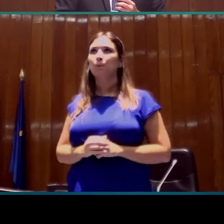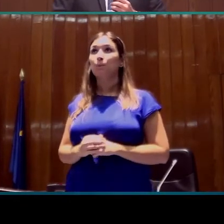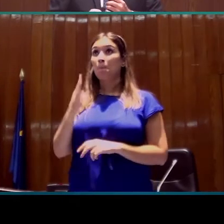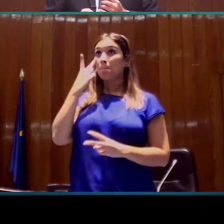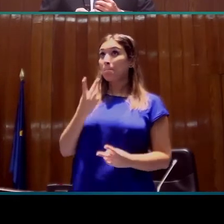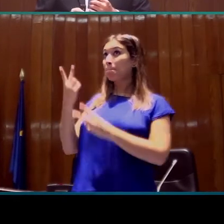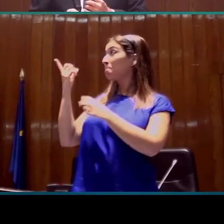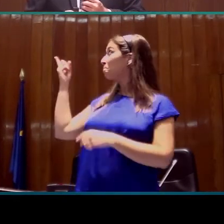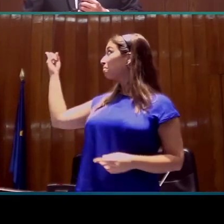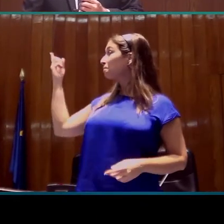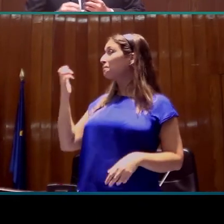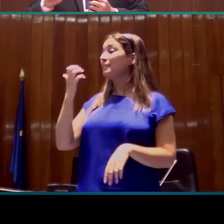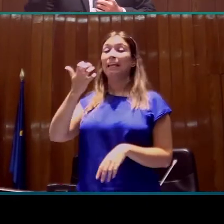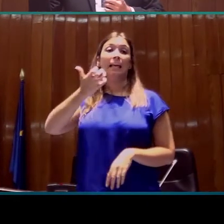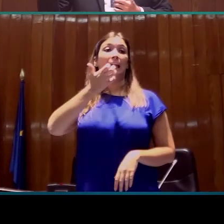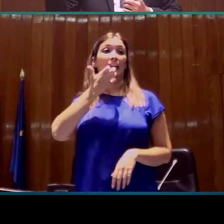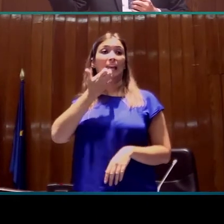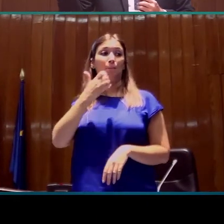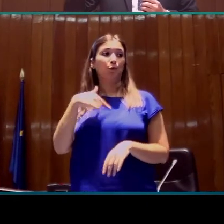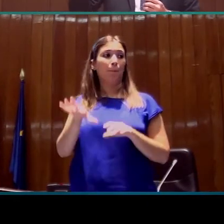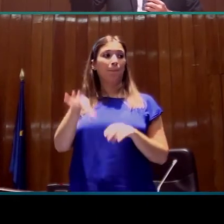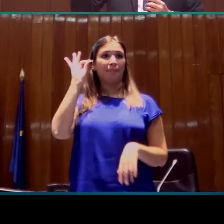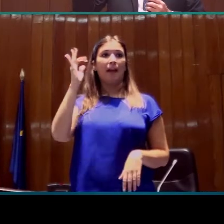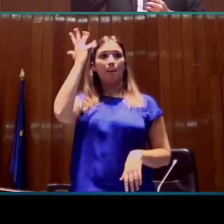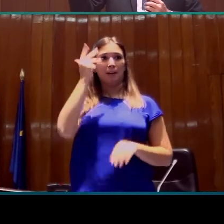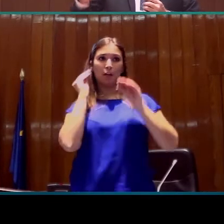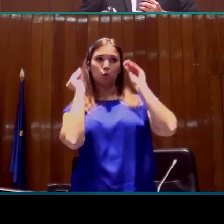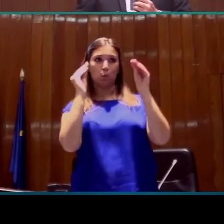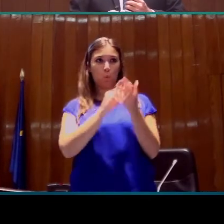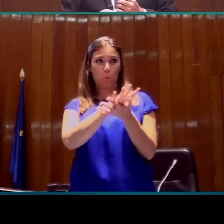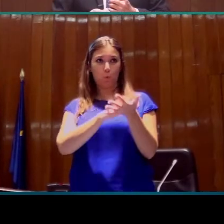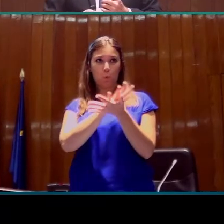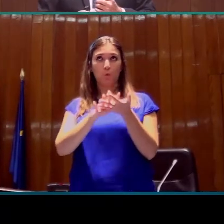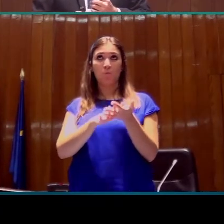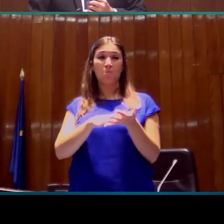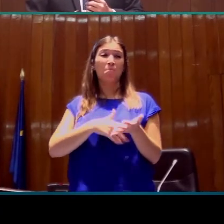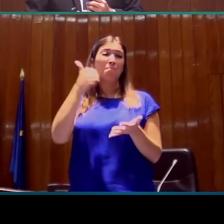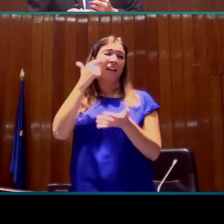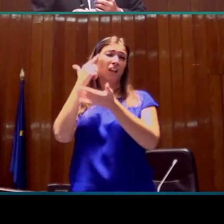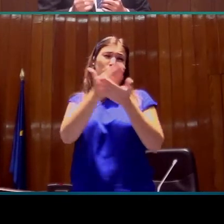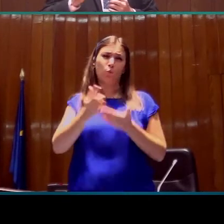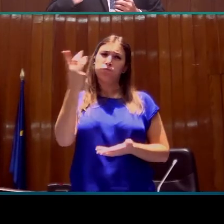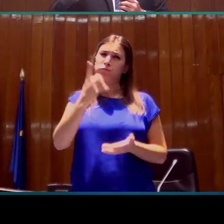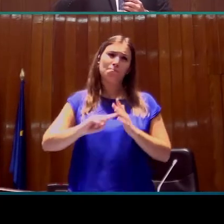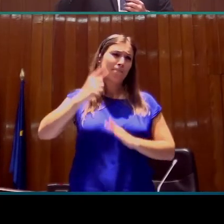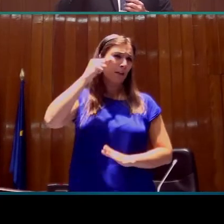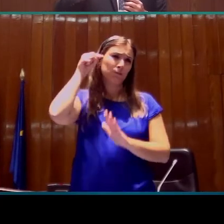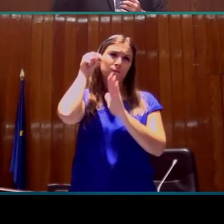Aquí tenemos un ejemplo. He elegido la lengua de signos americana porque quizá es la más estudiada, en donde